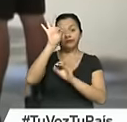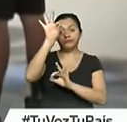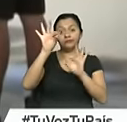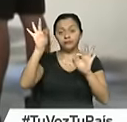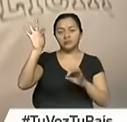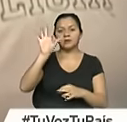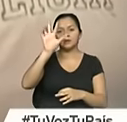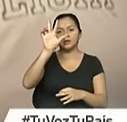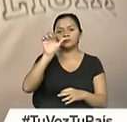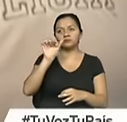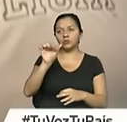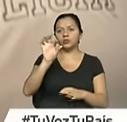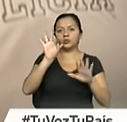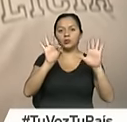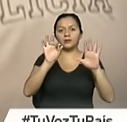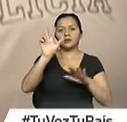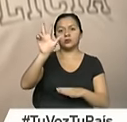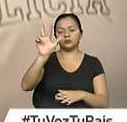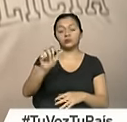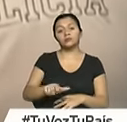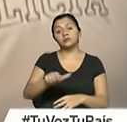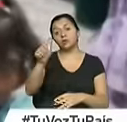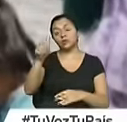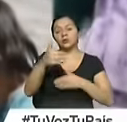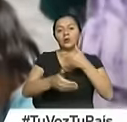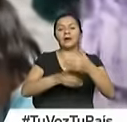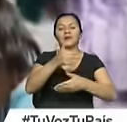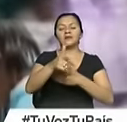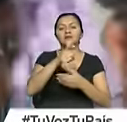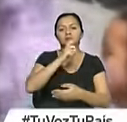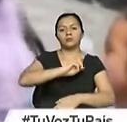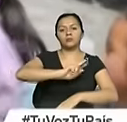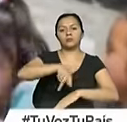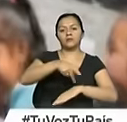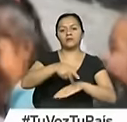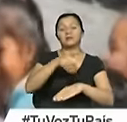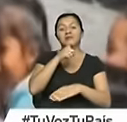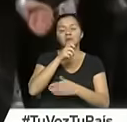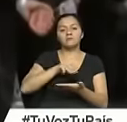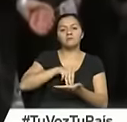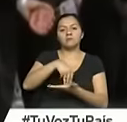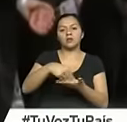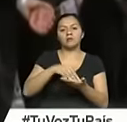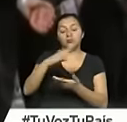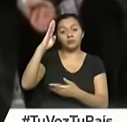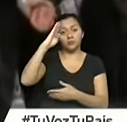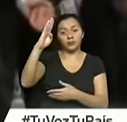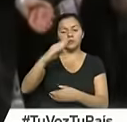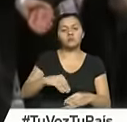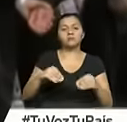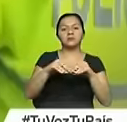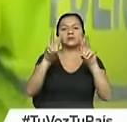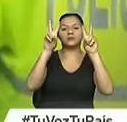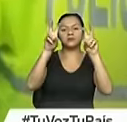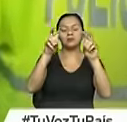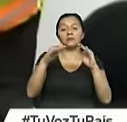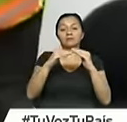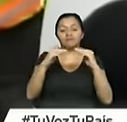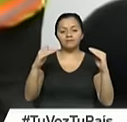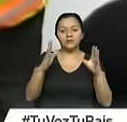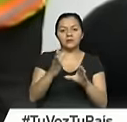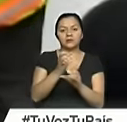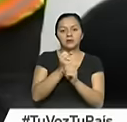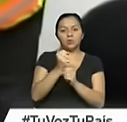de 3.98. Otro de los avances es la profesionalización de los miembros de la policía en temas como nivel de